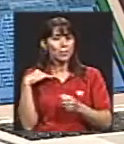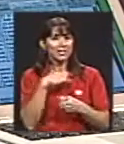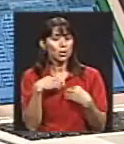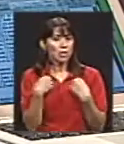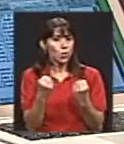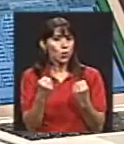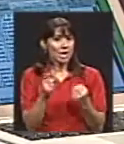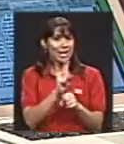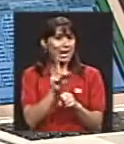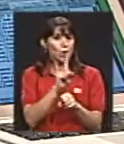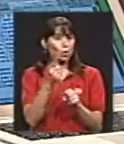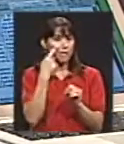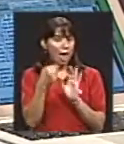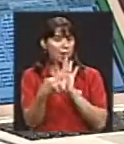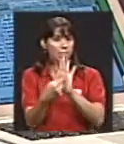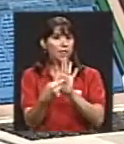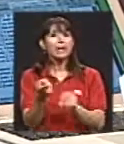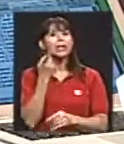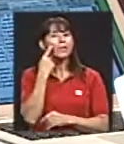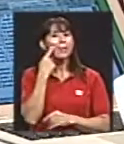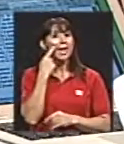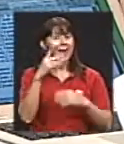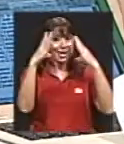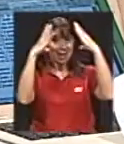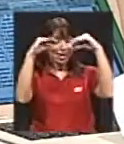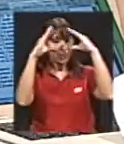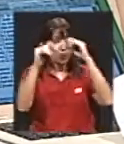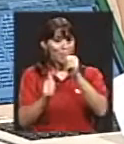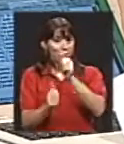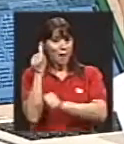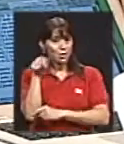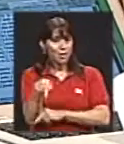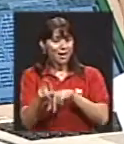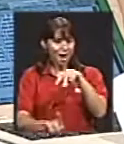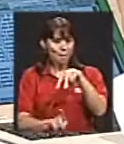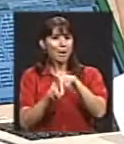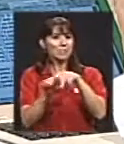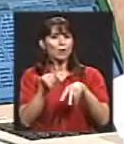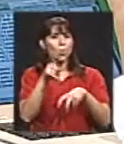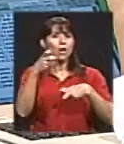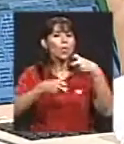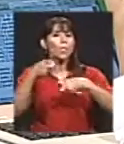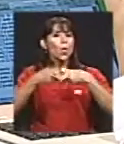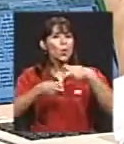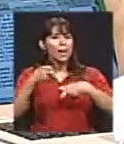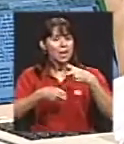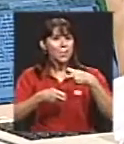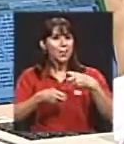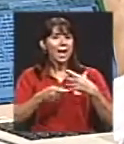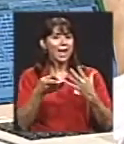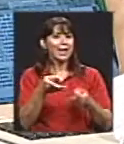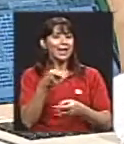se ha tocado y vea que en el informe mayoría aparece como que uno de los problemas es el este